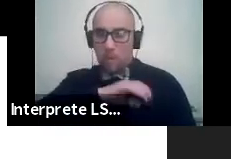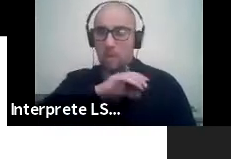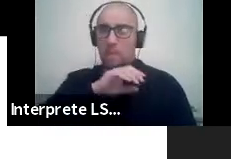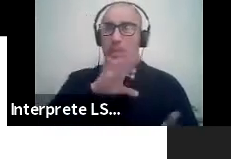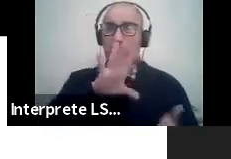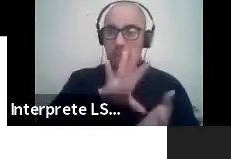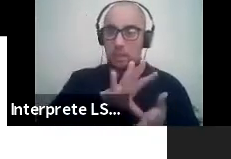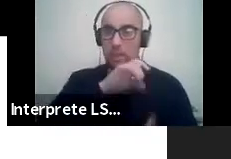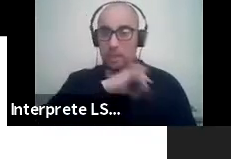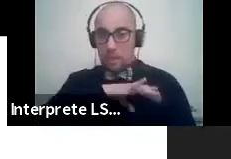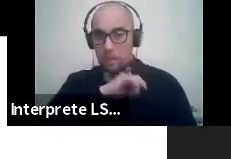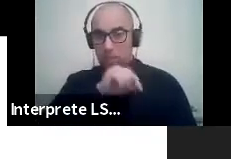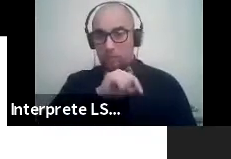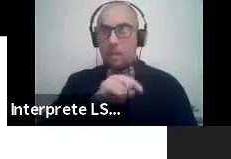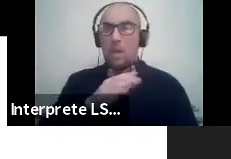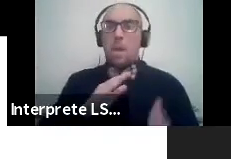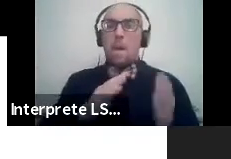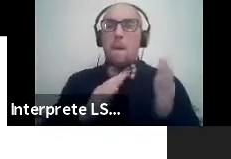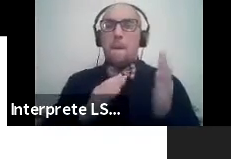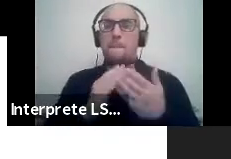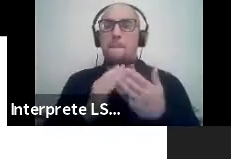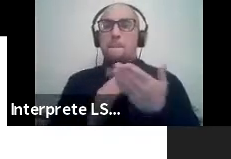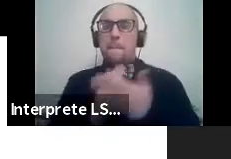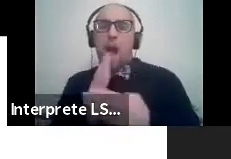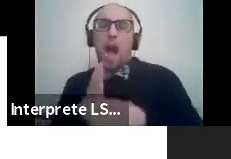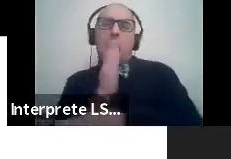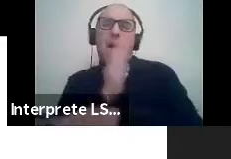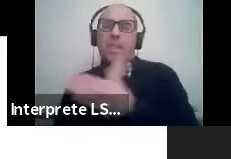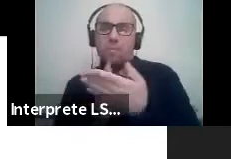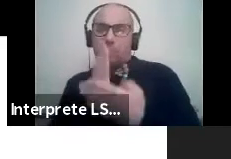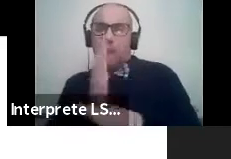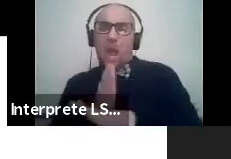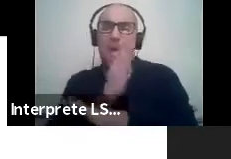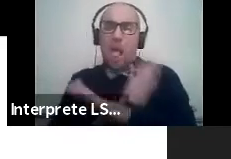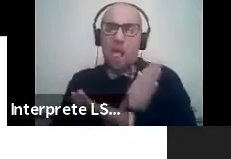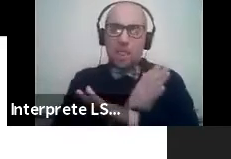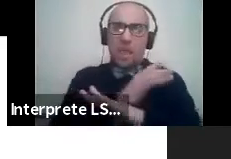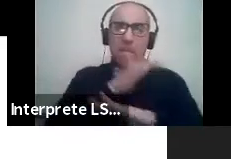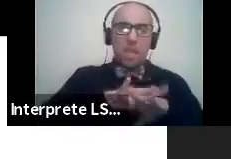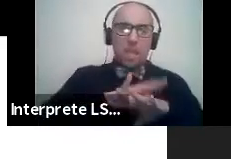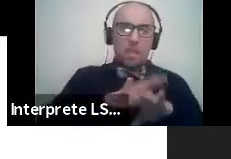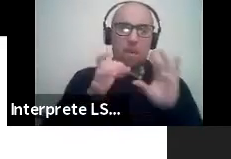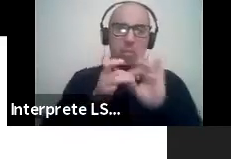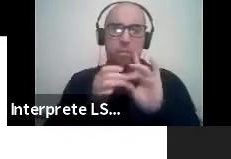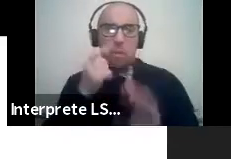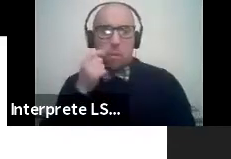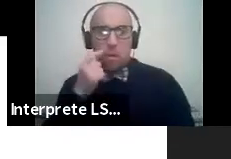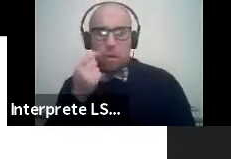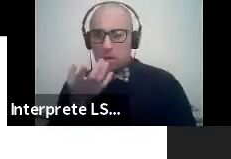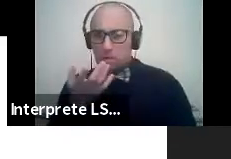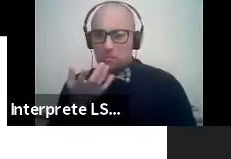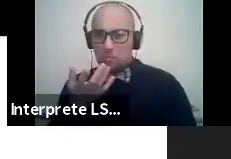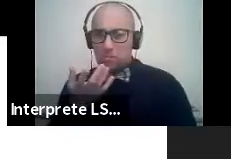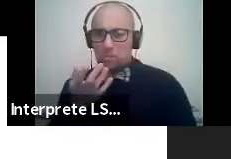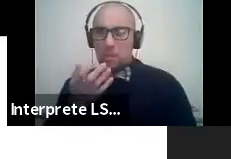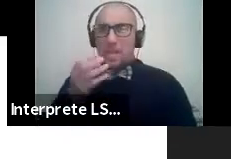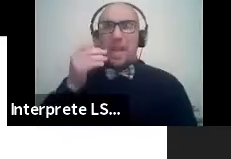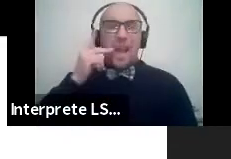más temprano se han podido captar estereotipos que asocian la matemática a lo masculino. En nuestros niños aparecen en